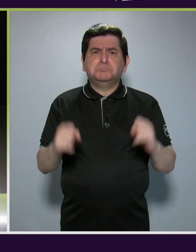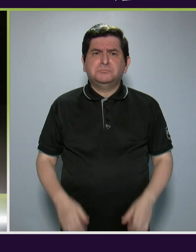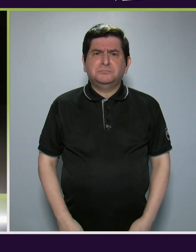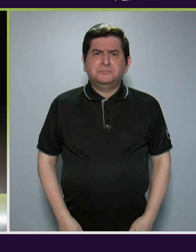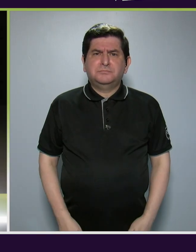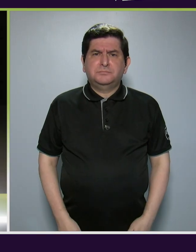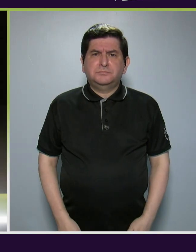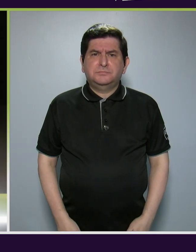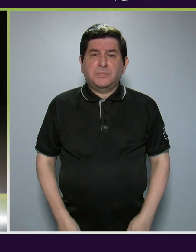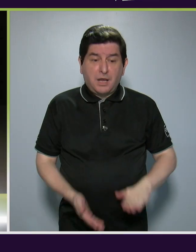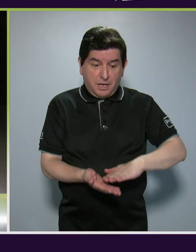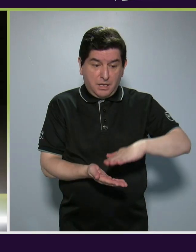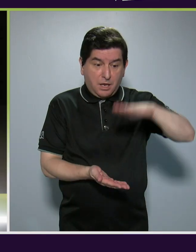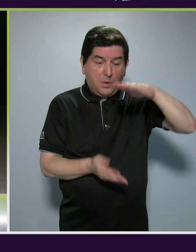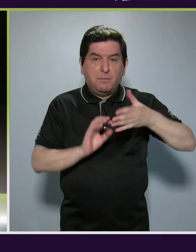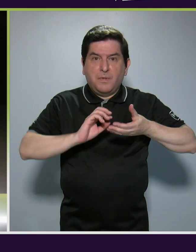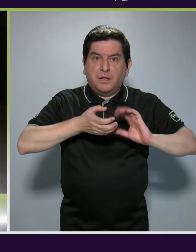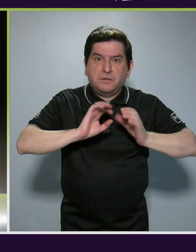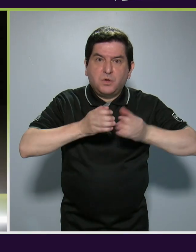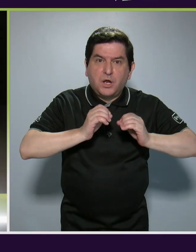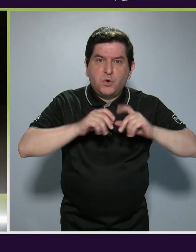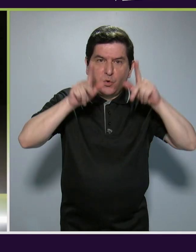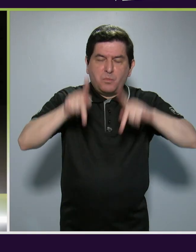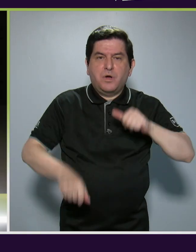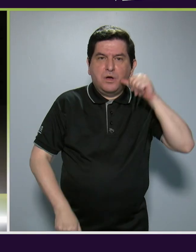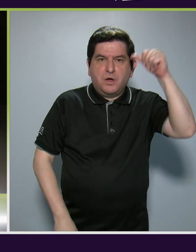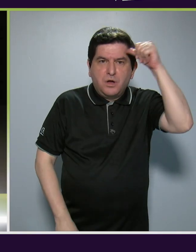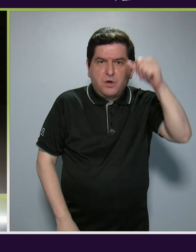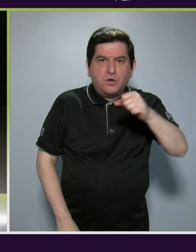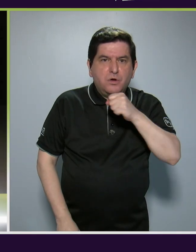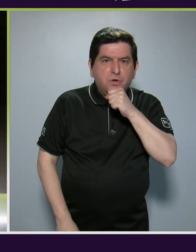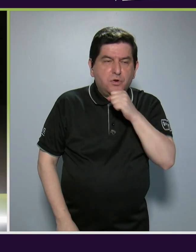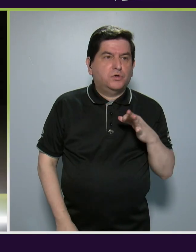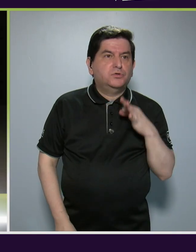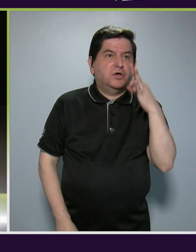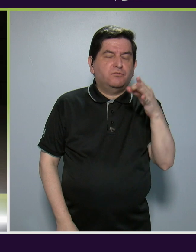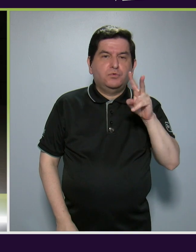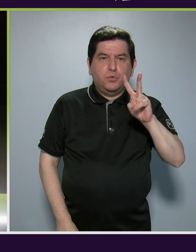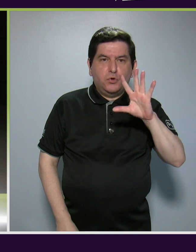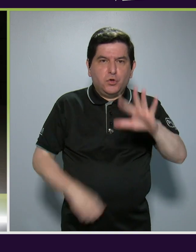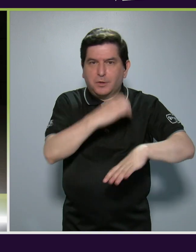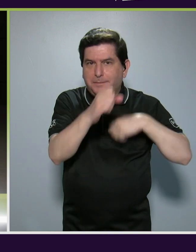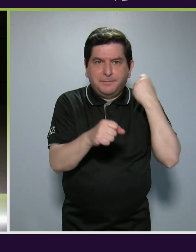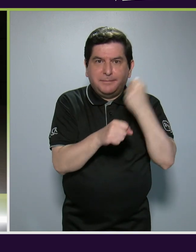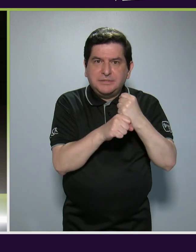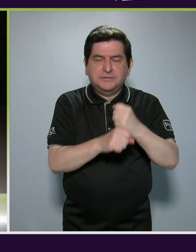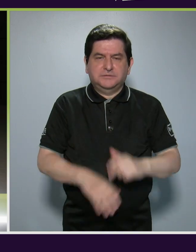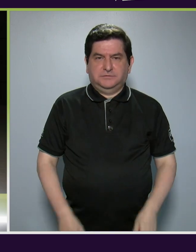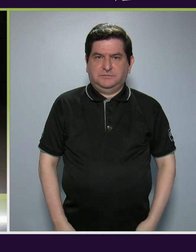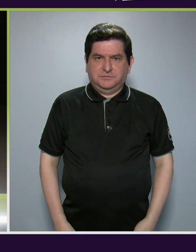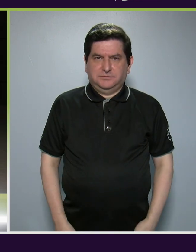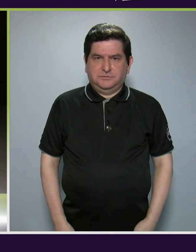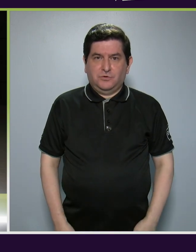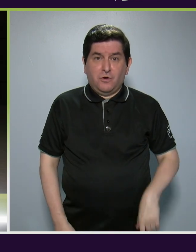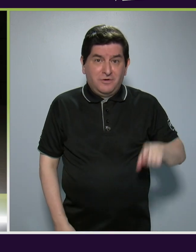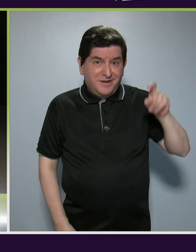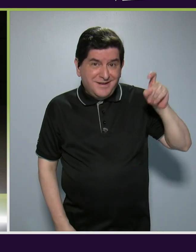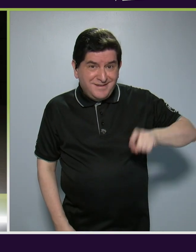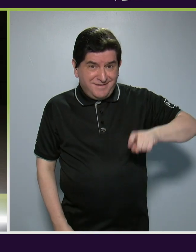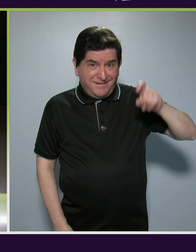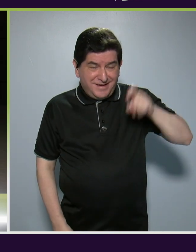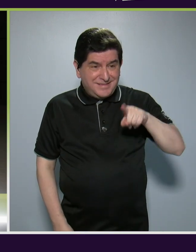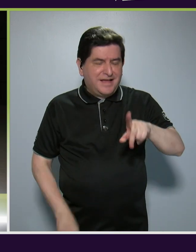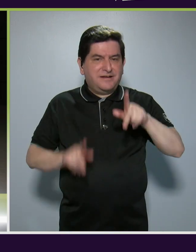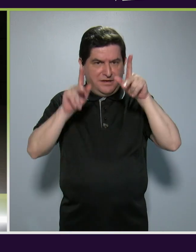este aumento en la cantidad de personas adultas mayores que habrá en los próximos 25 años, y si requerimos que